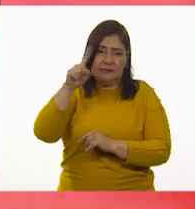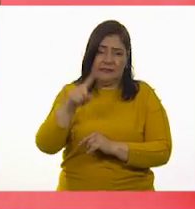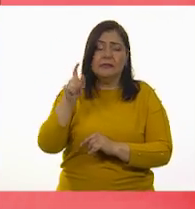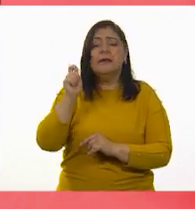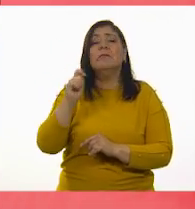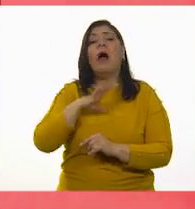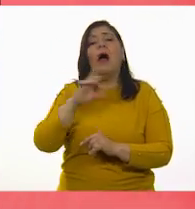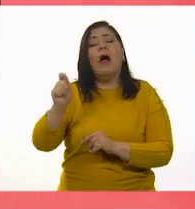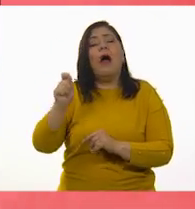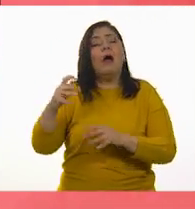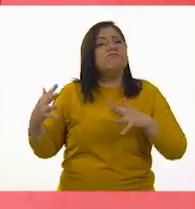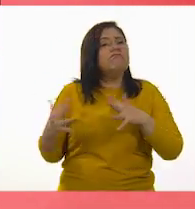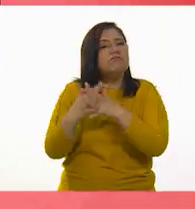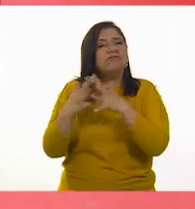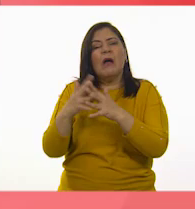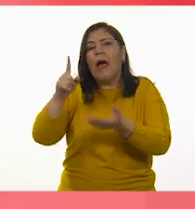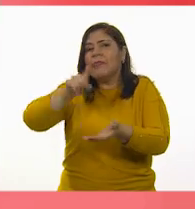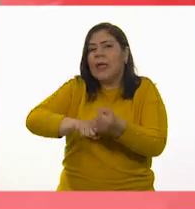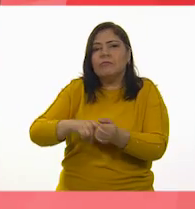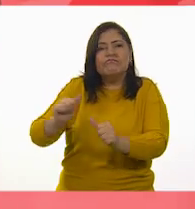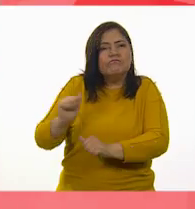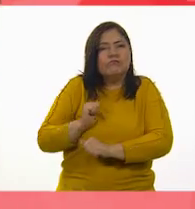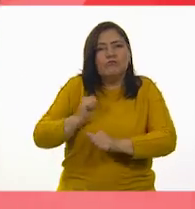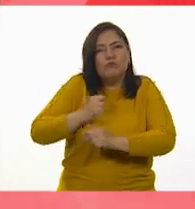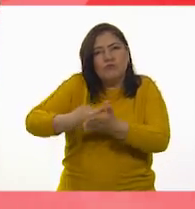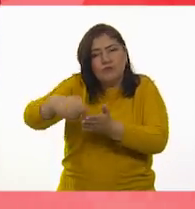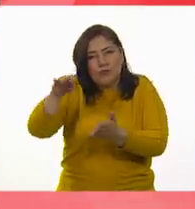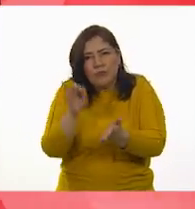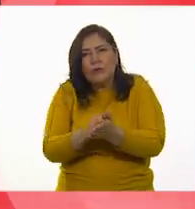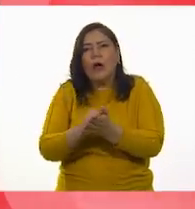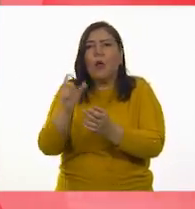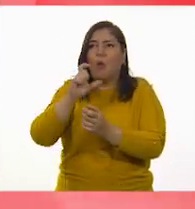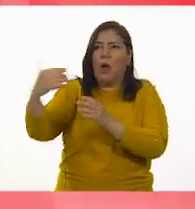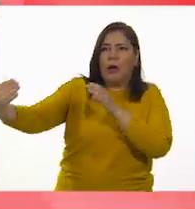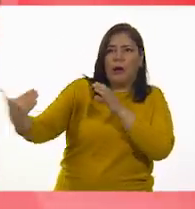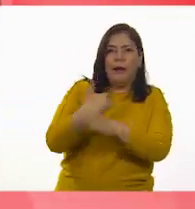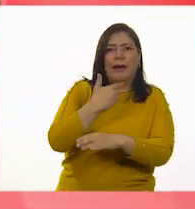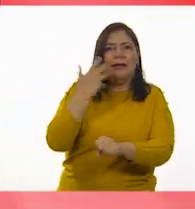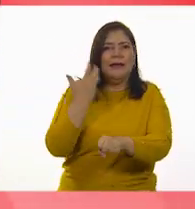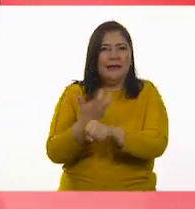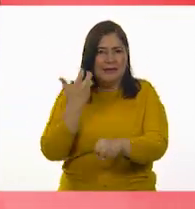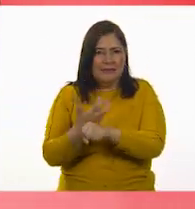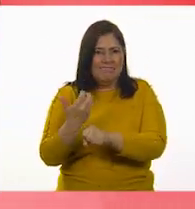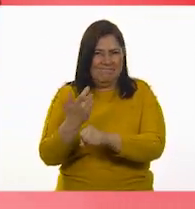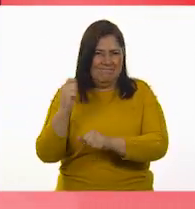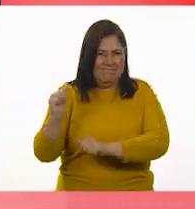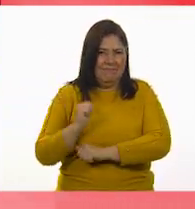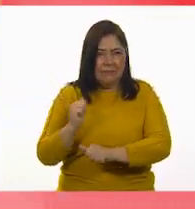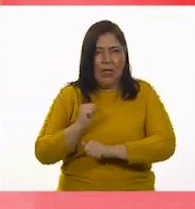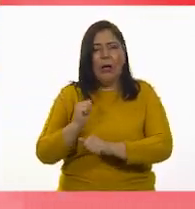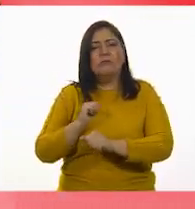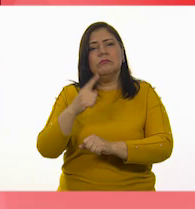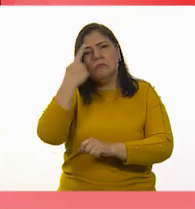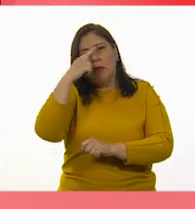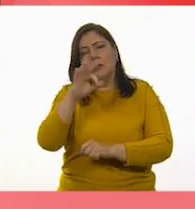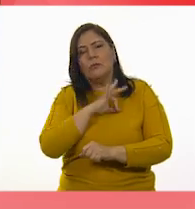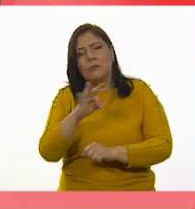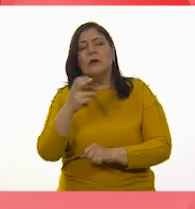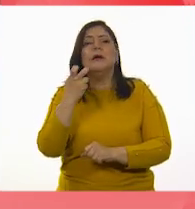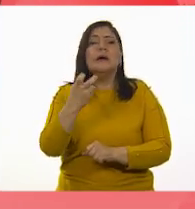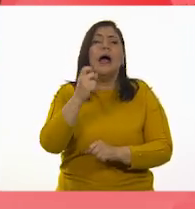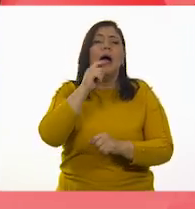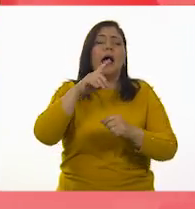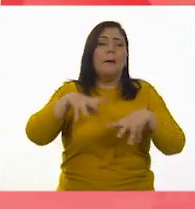como la heroica batalla de los Niños Héroes contra el ejército invasor de los Estados Unidos. Ha sido utilizado como palacio por